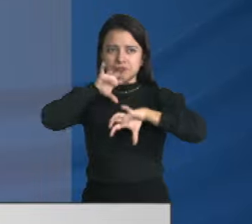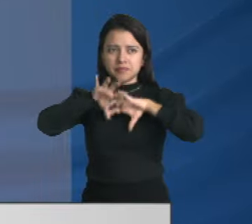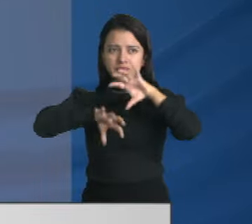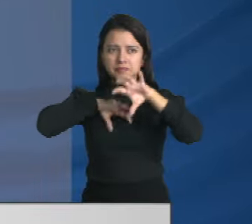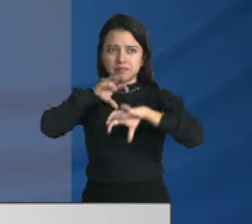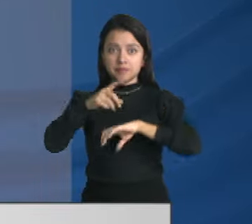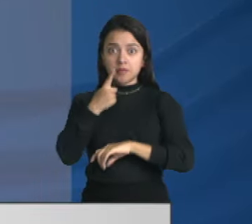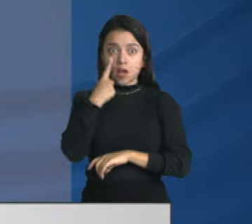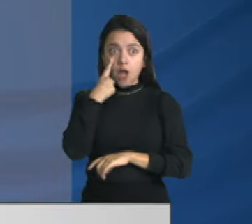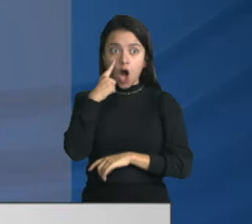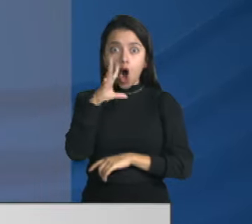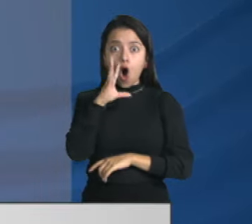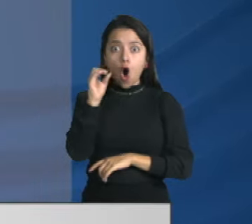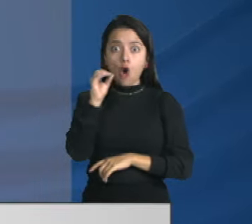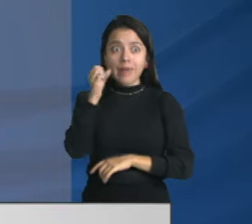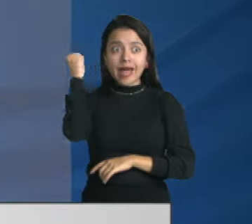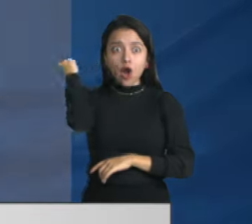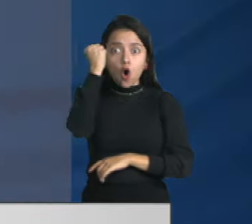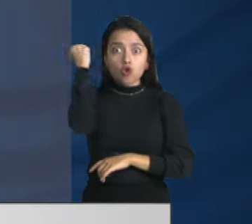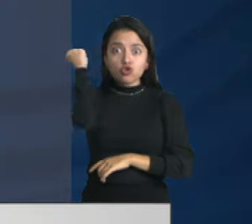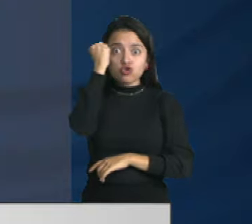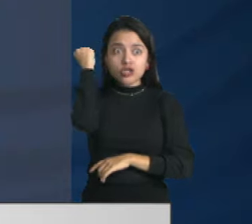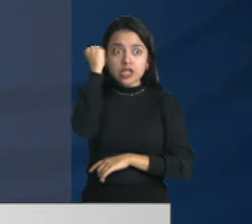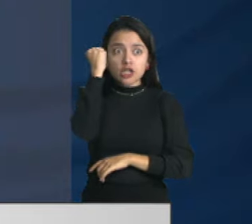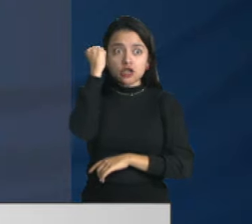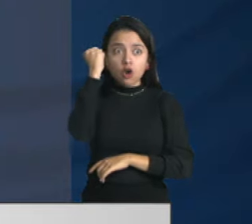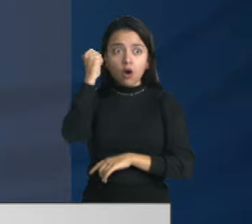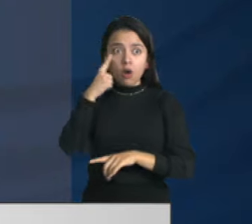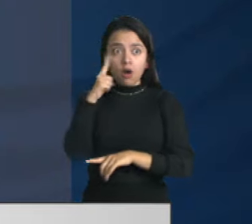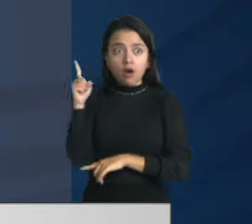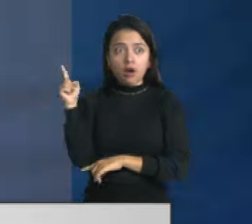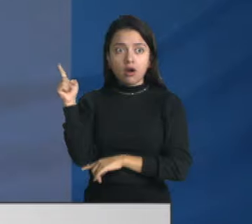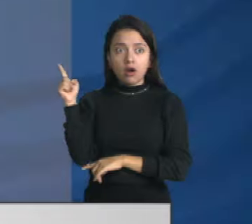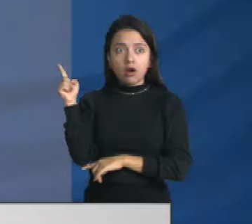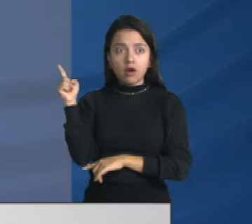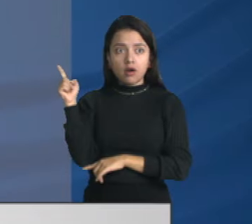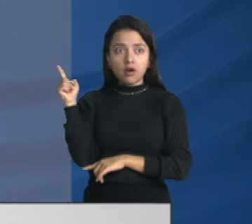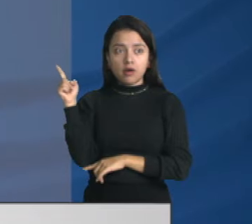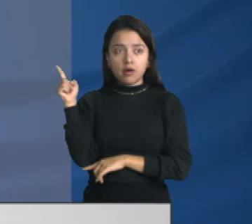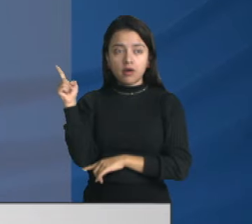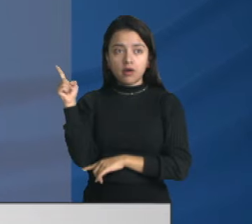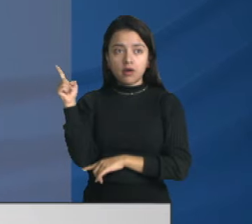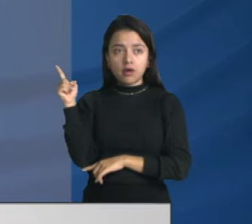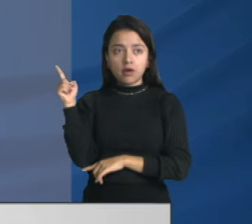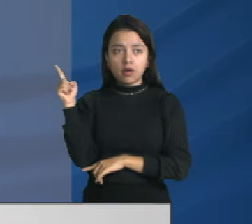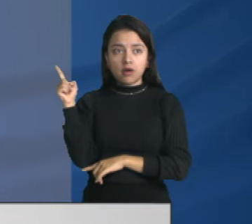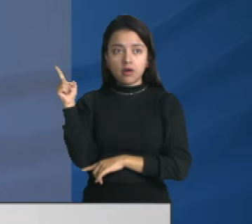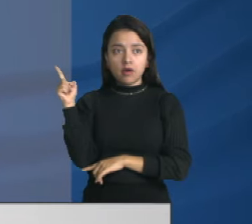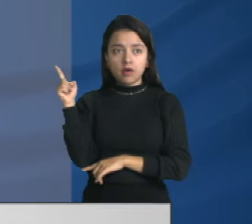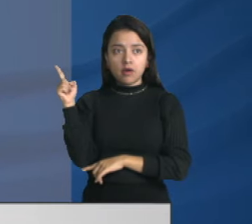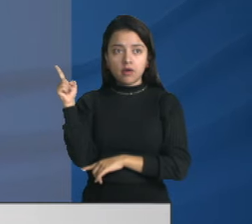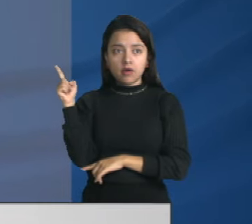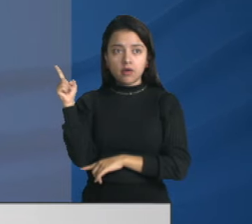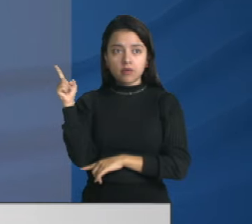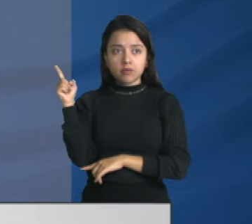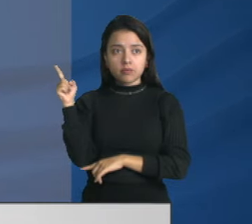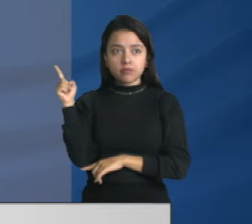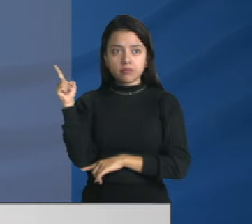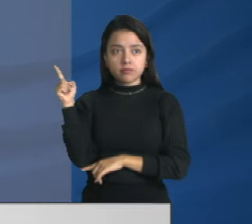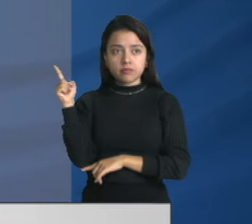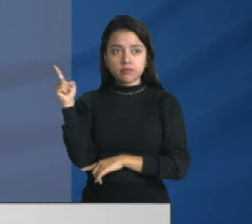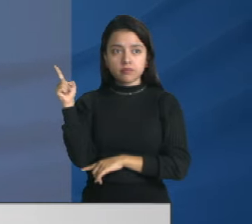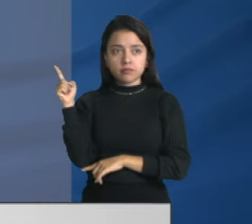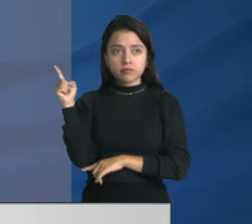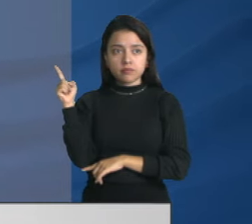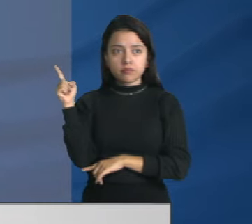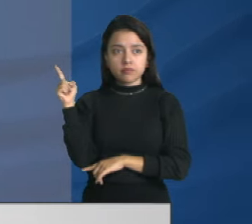Y observe a este hombre de amarillo, así apuñaló a este hincha de gorra en su cabeza y luego intentó dispersarse entre la multitud